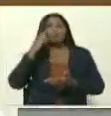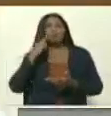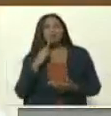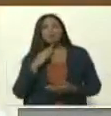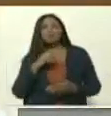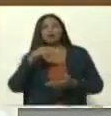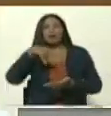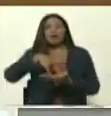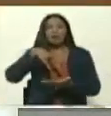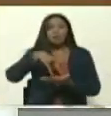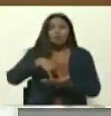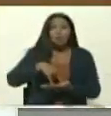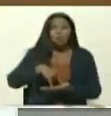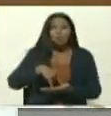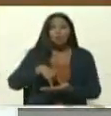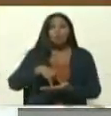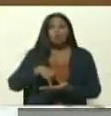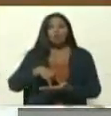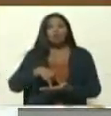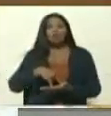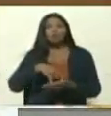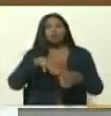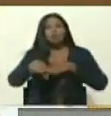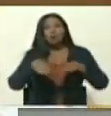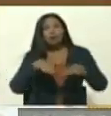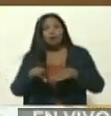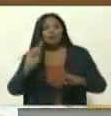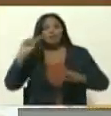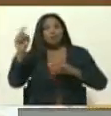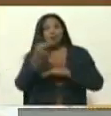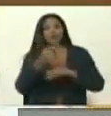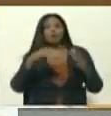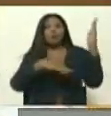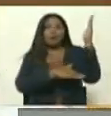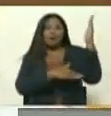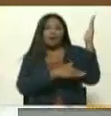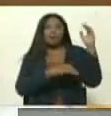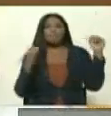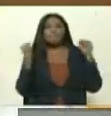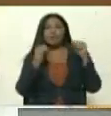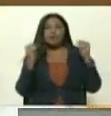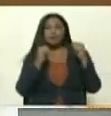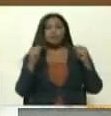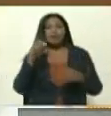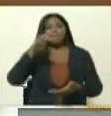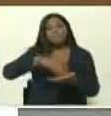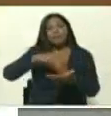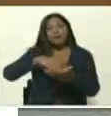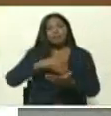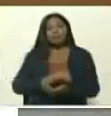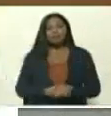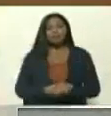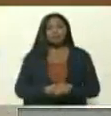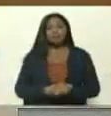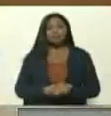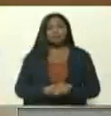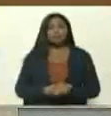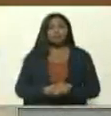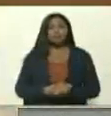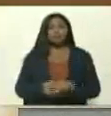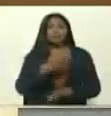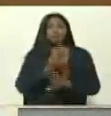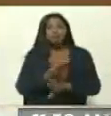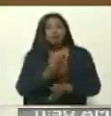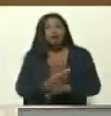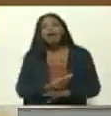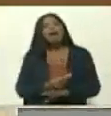Carabobo, Cojedes, Guárico, Lara, Mérida, Miranda, Monagas,